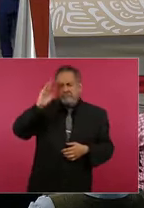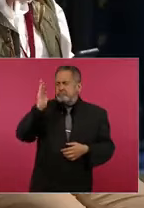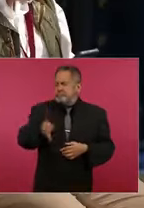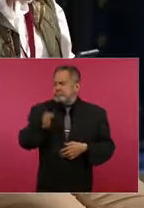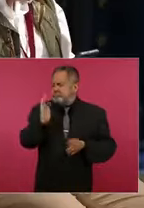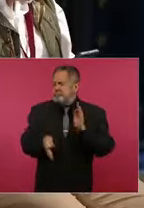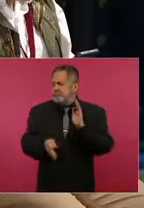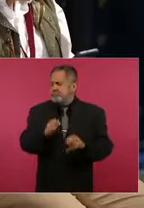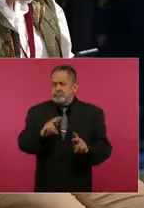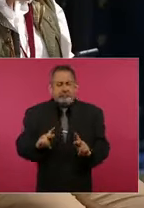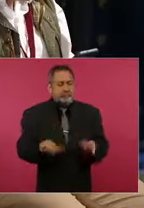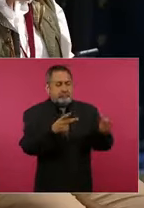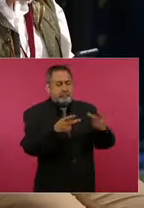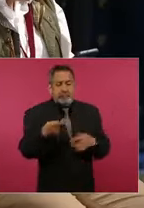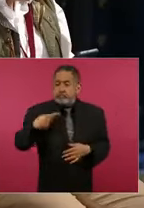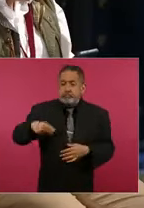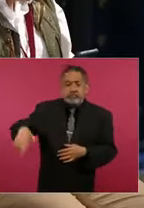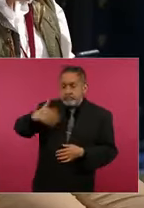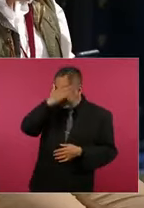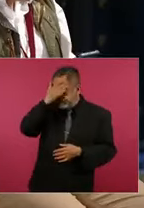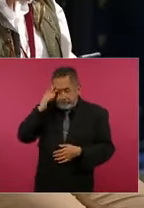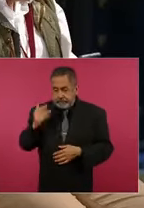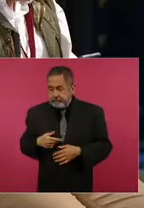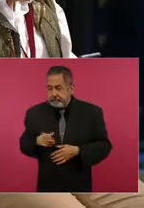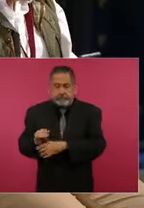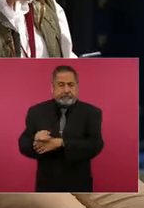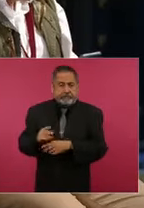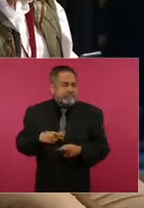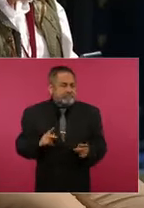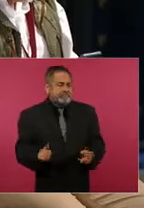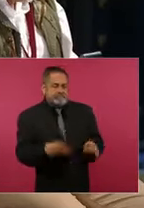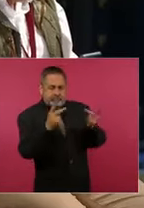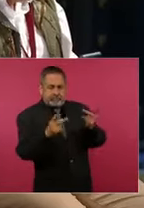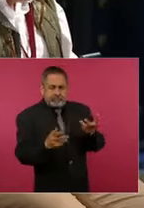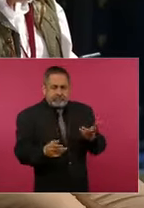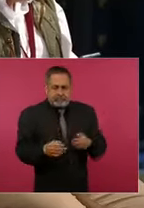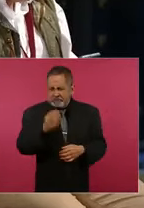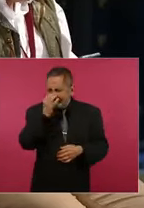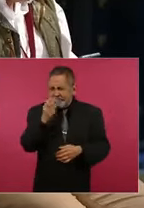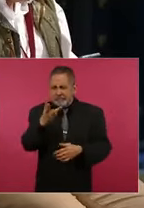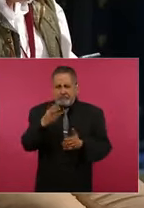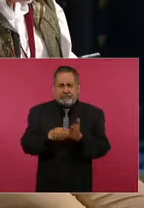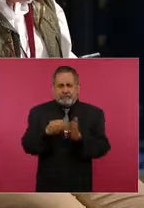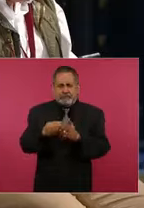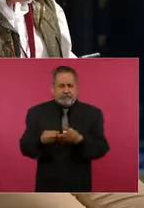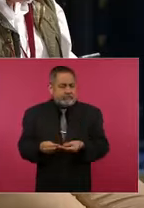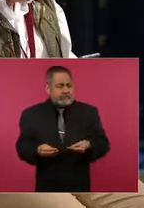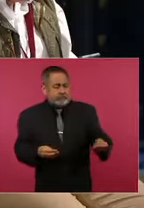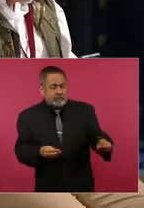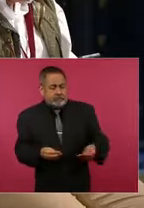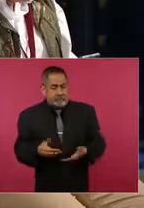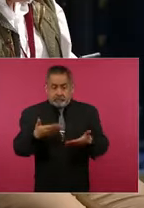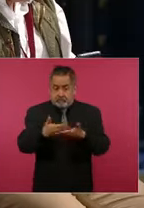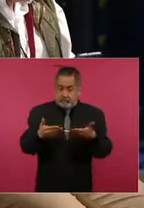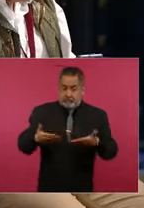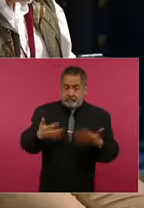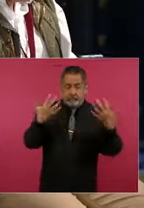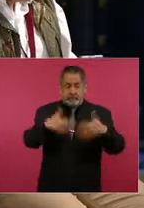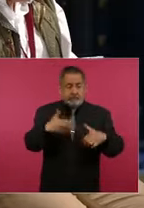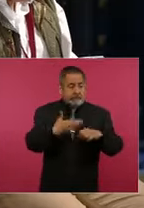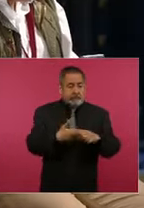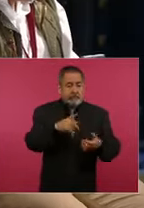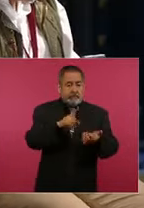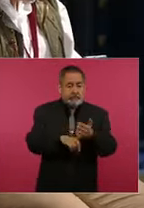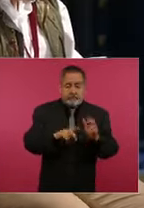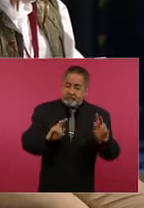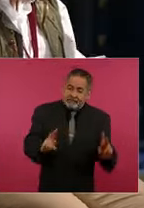venda a espaldas del pueblo. ¿Qué sucedió? En 3 millones, perfecto. Y ahora la empresa lo está vendiendo